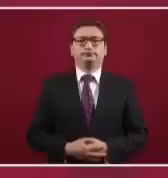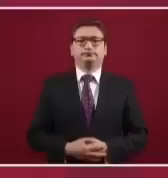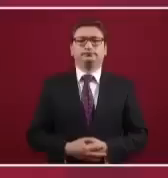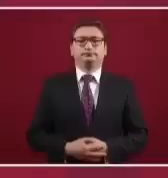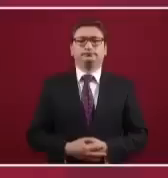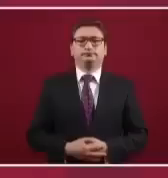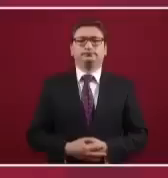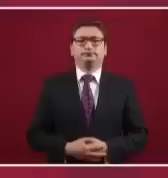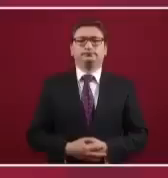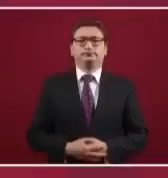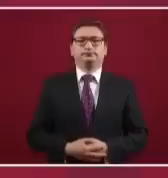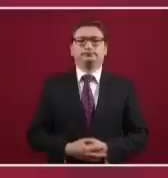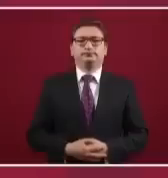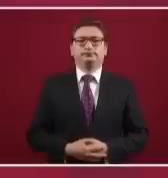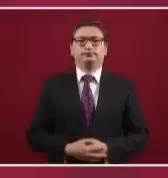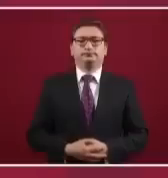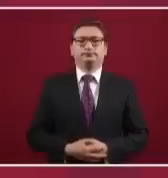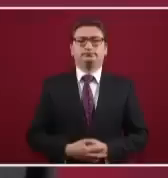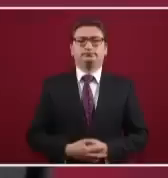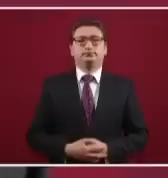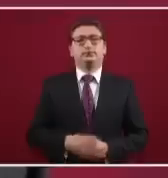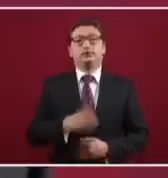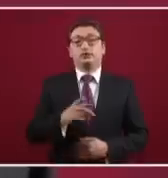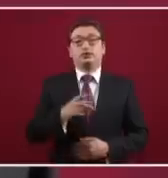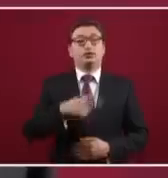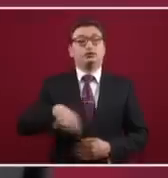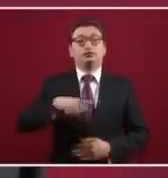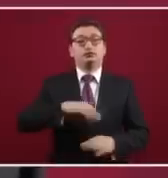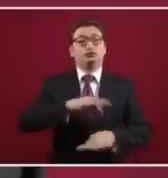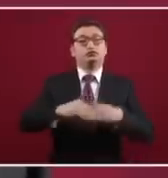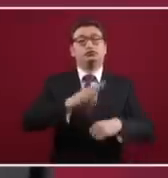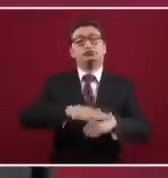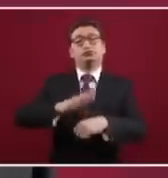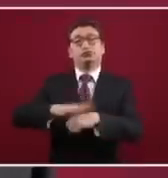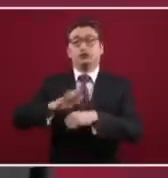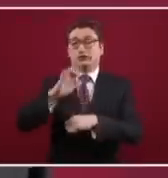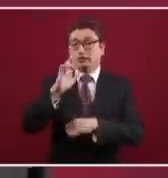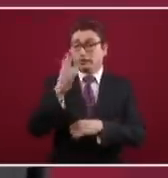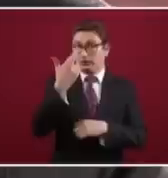solo recordar que somos un país